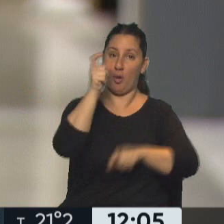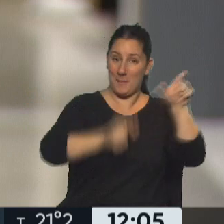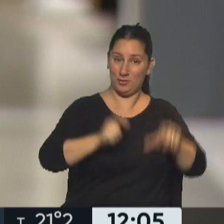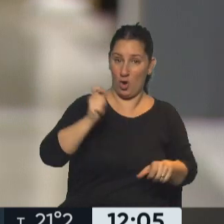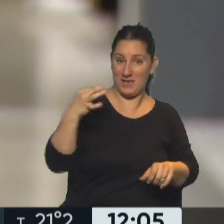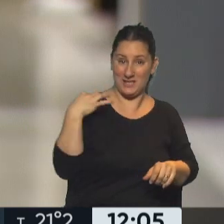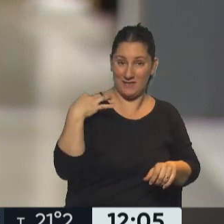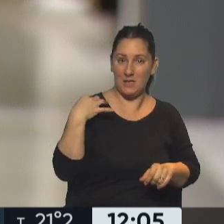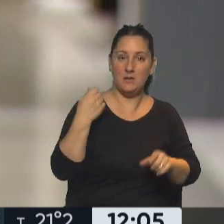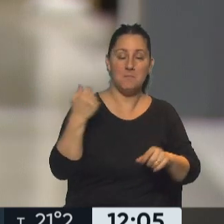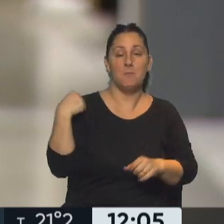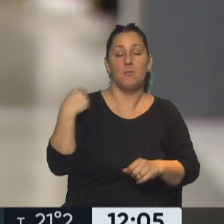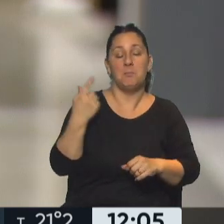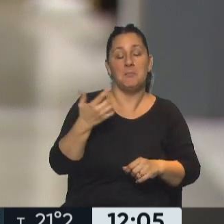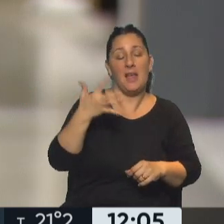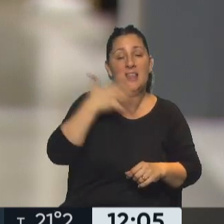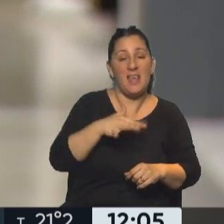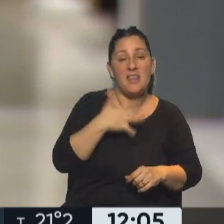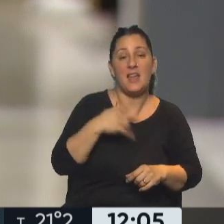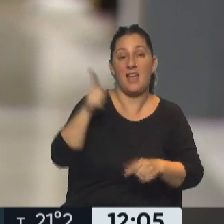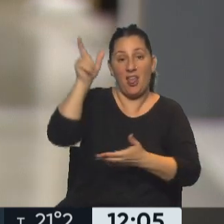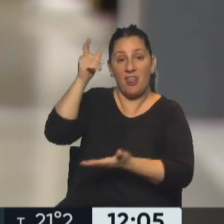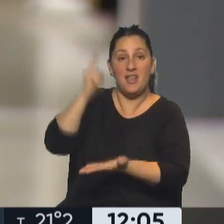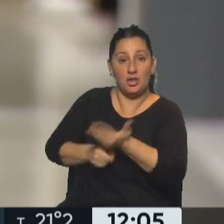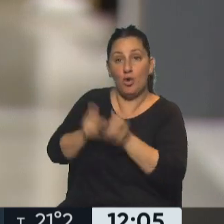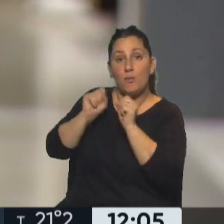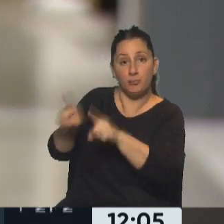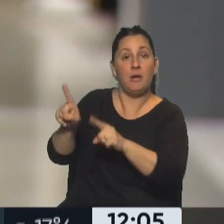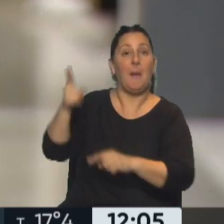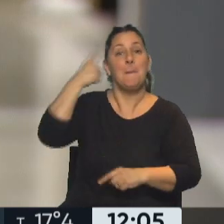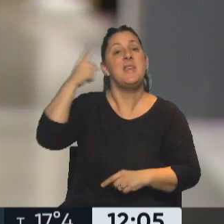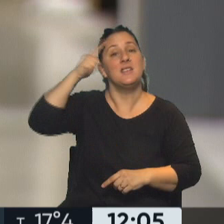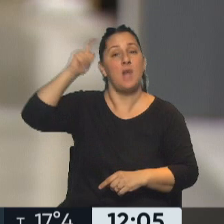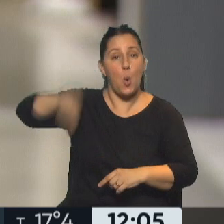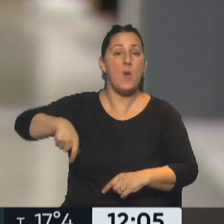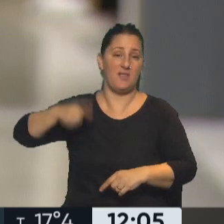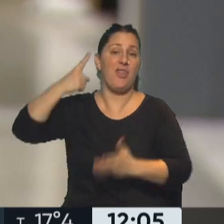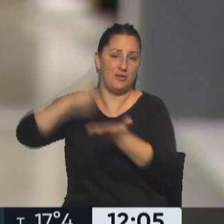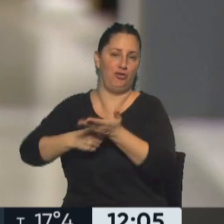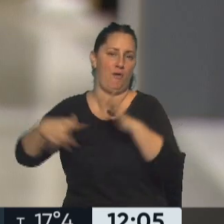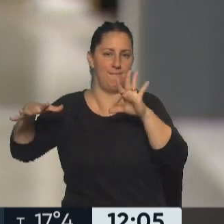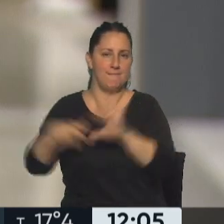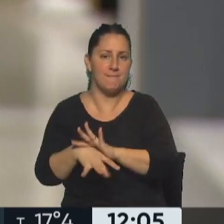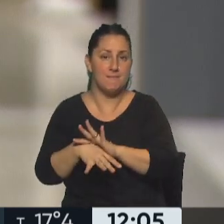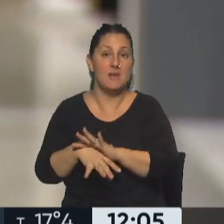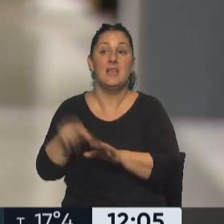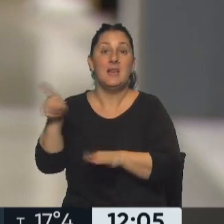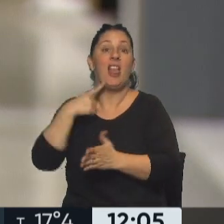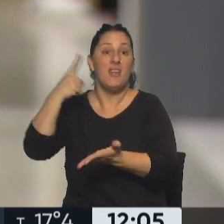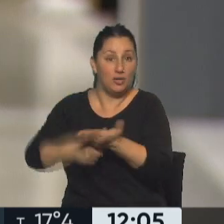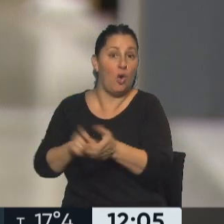en algún momento de que la decisión que tomaron es la que ellos creen que es la correcta y después lograr que esa decisión